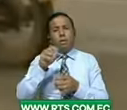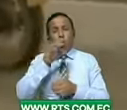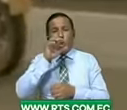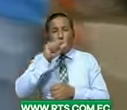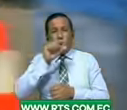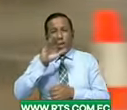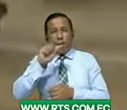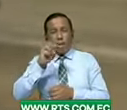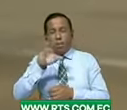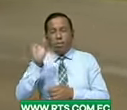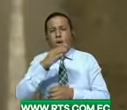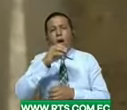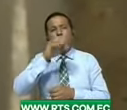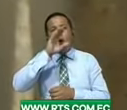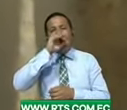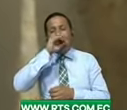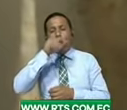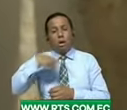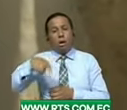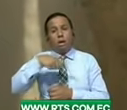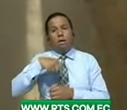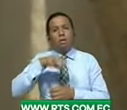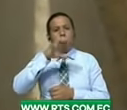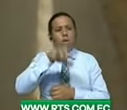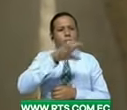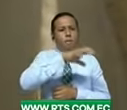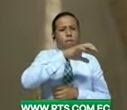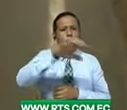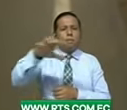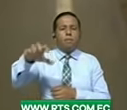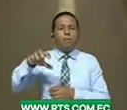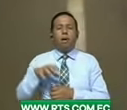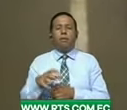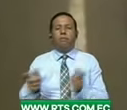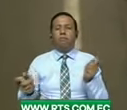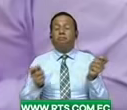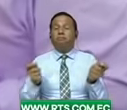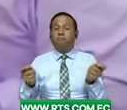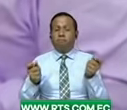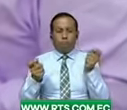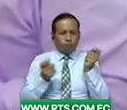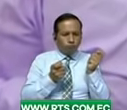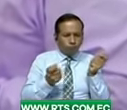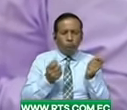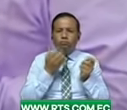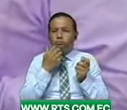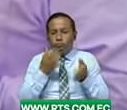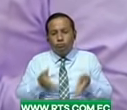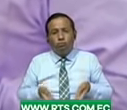3.500 kilómetros de la red vial en las 10 provincias que tiene jurisdicción la institución. Aquí en